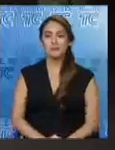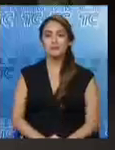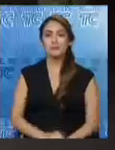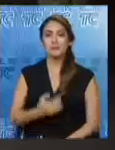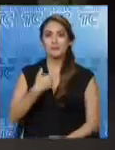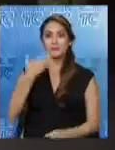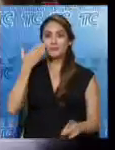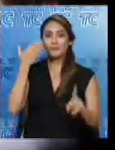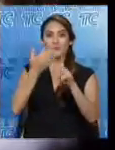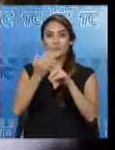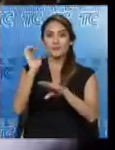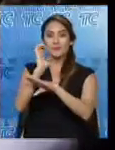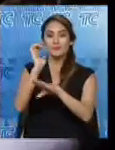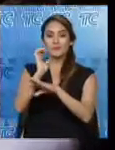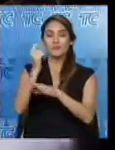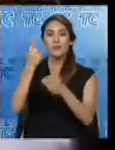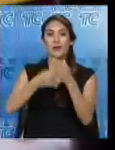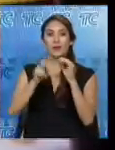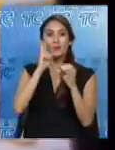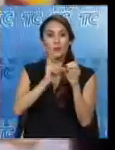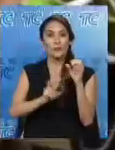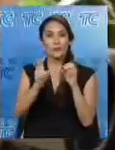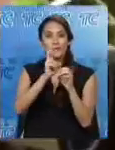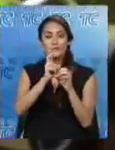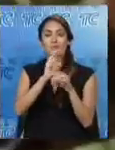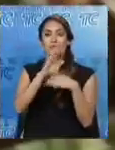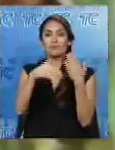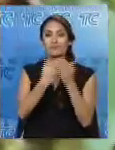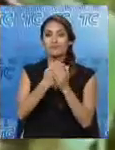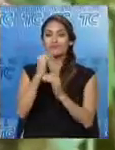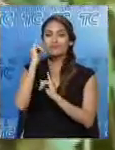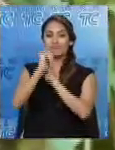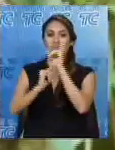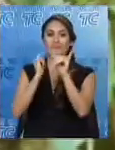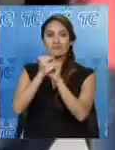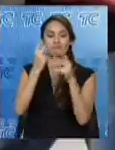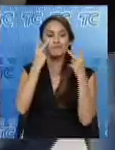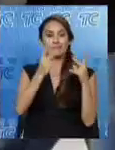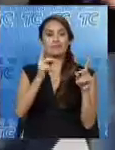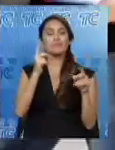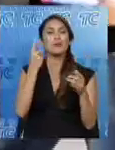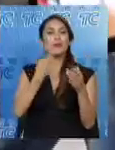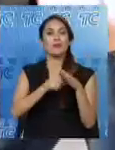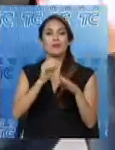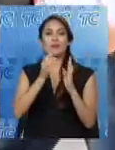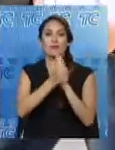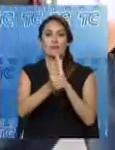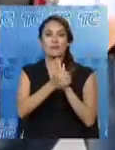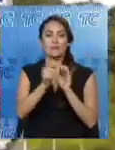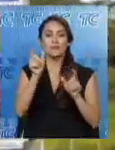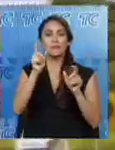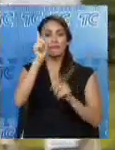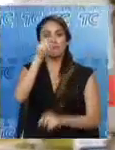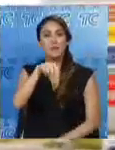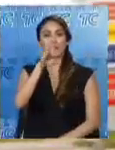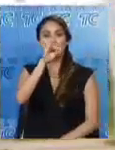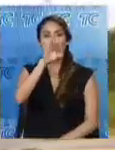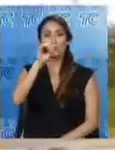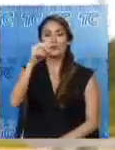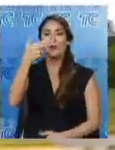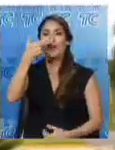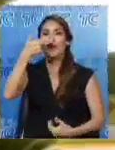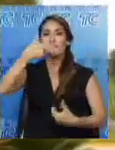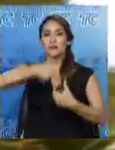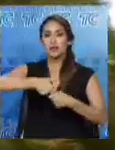objetivo de convertir a Ecuador en un destino turístico con estándares internacionales, se dará capacitación al personal de las 1087 gasolineras